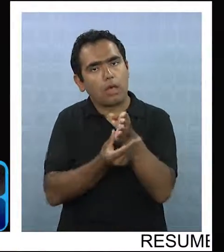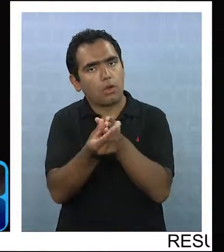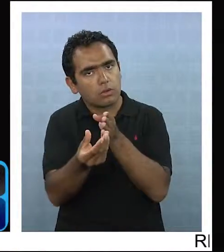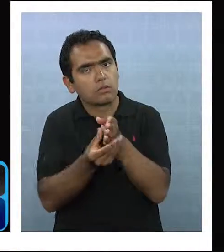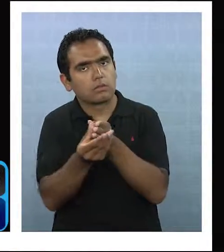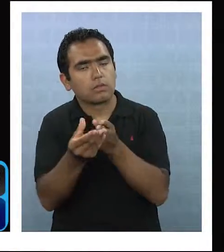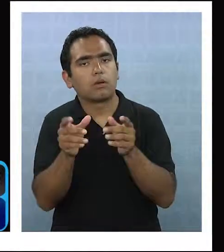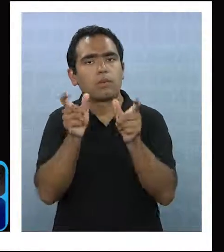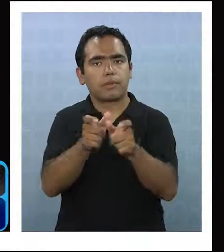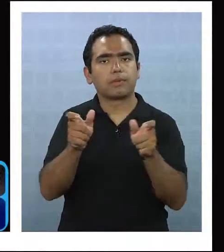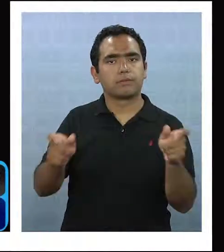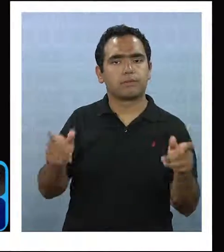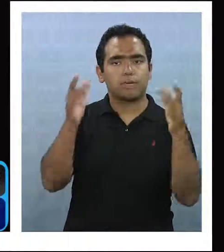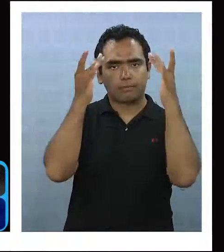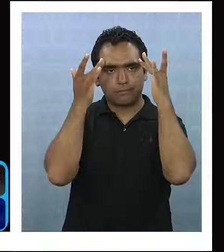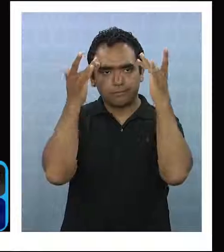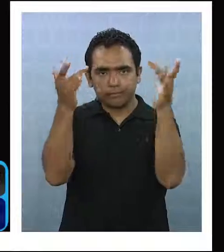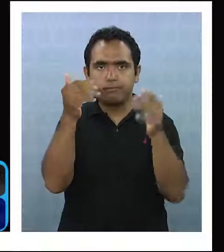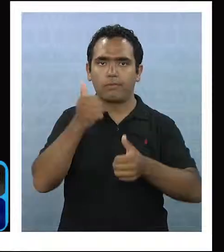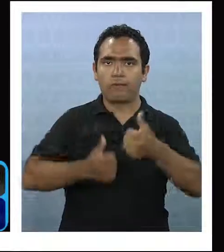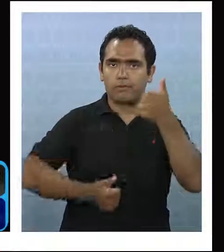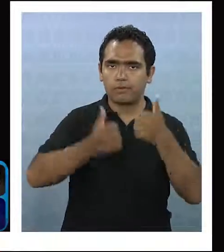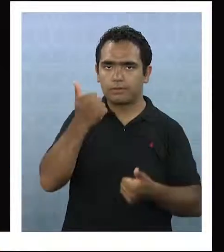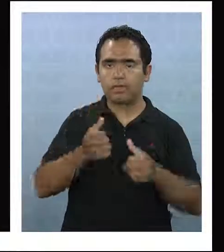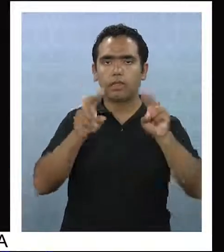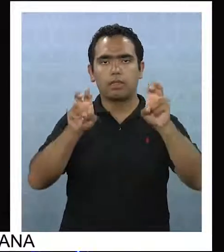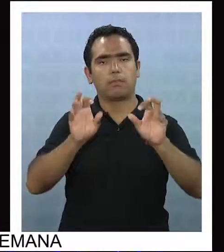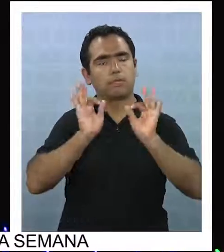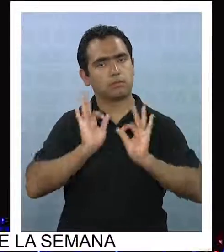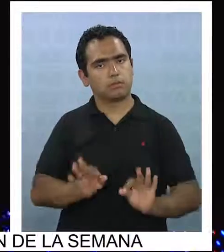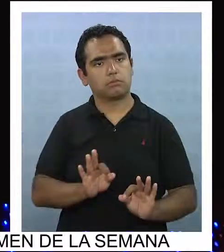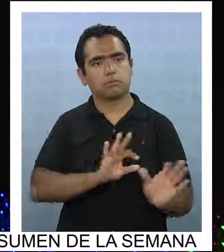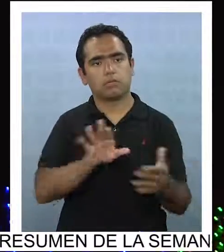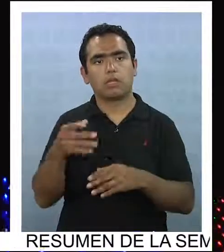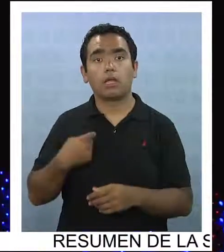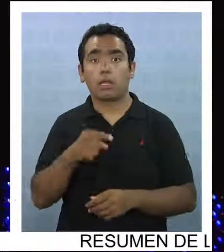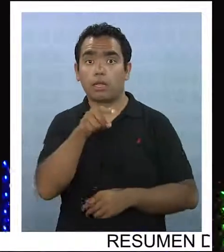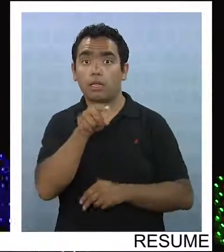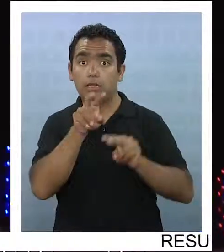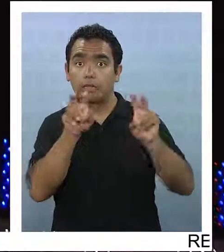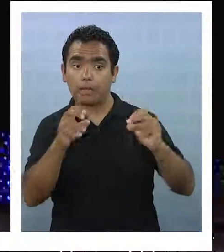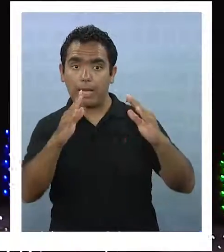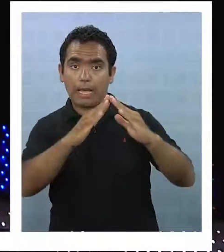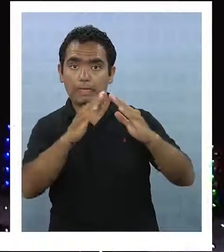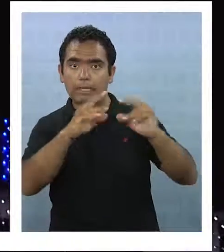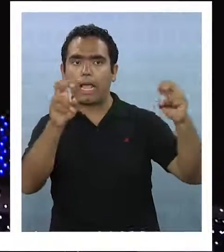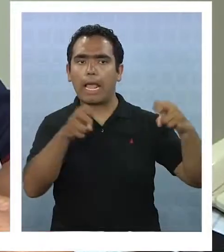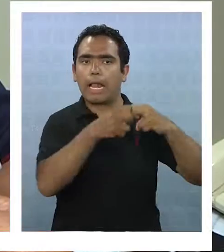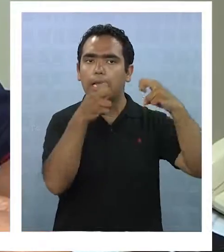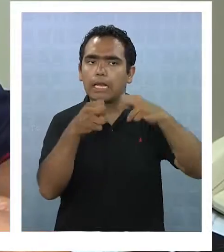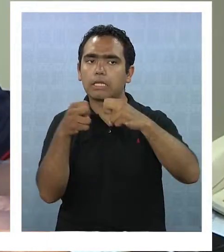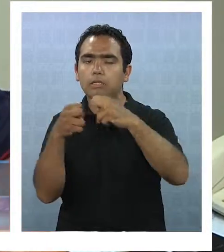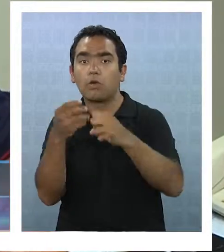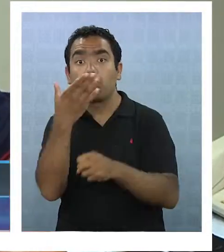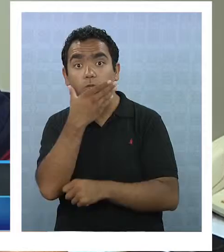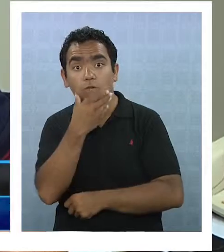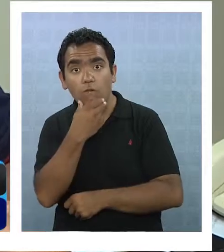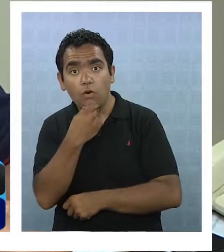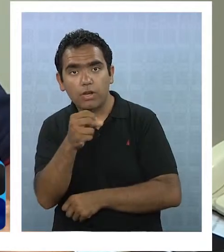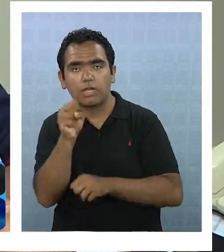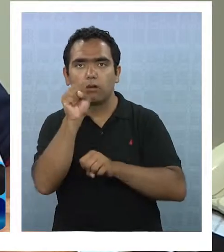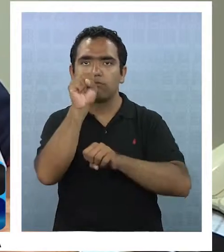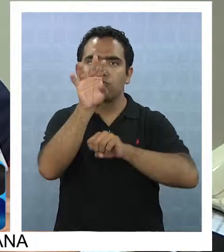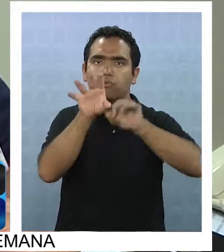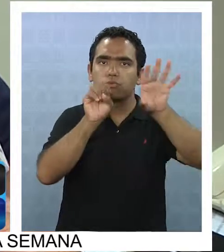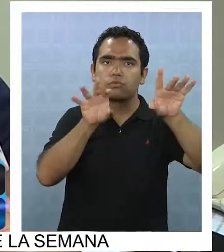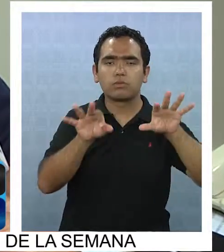expertos o profesionales en torno a la seguridad. El sistema eléctrico de las casas, muy bonita se ve en las casas en la noche,